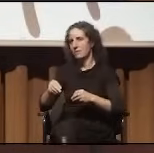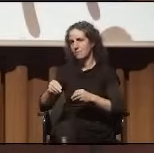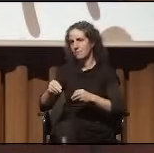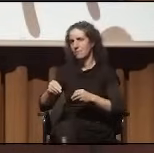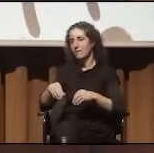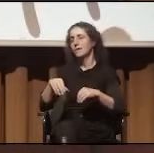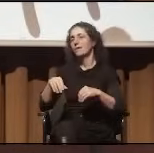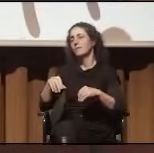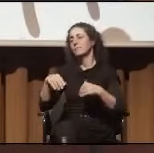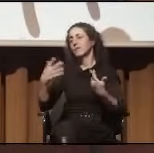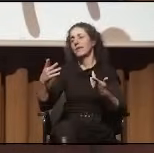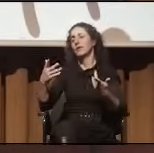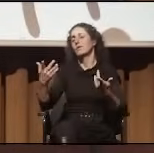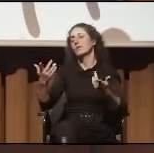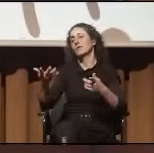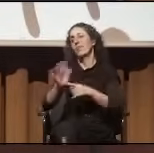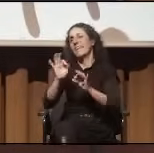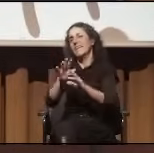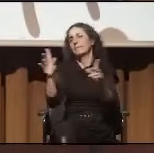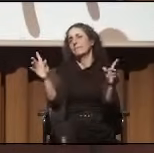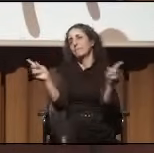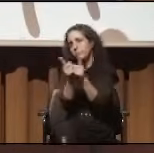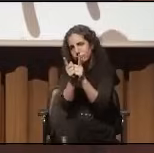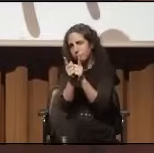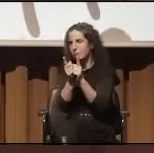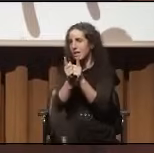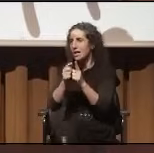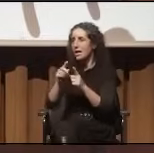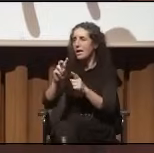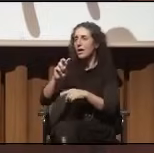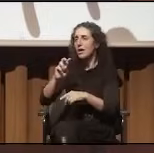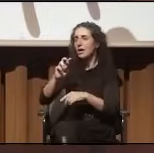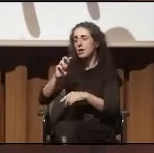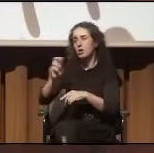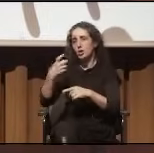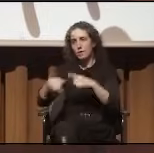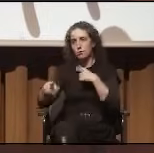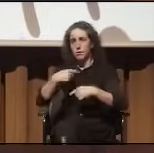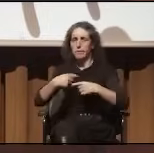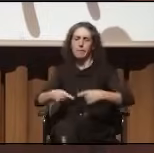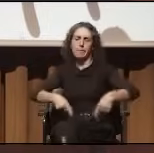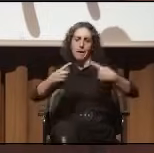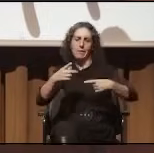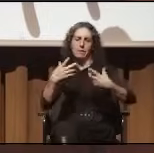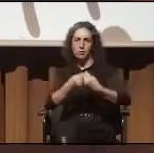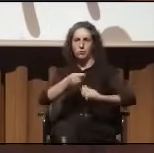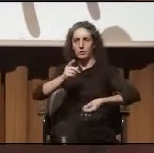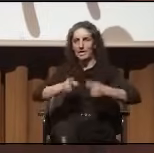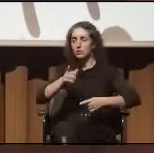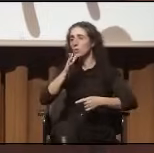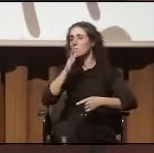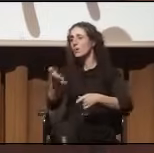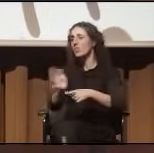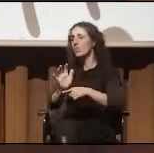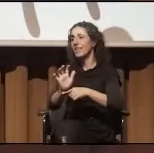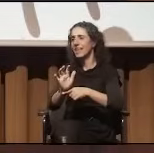es porque el cine es así y tal, ¿no? Y luego otra cosa que discutí un poco con los directores porque ellos, claro, el cine no puede